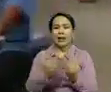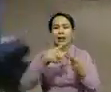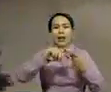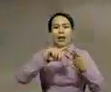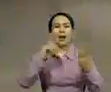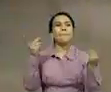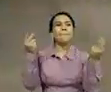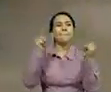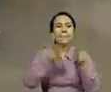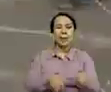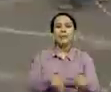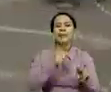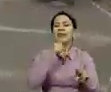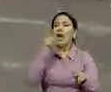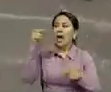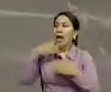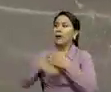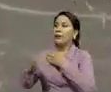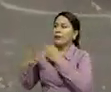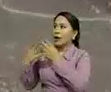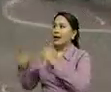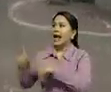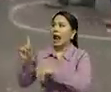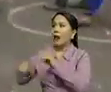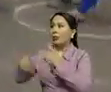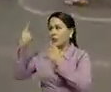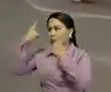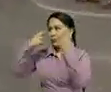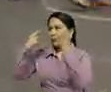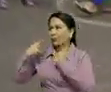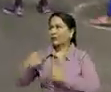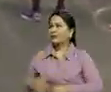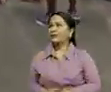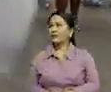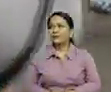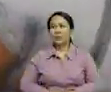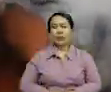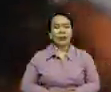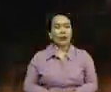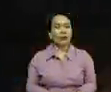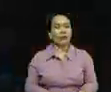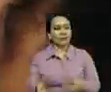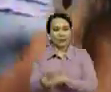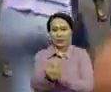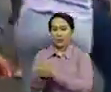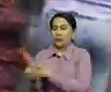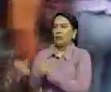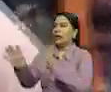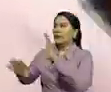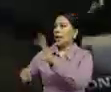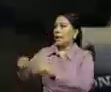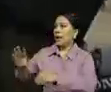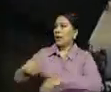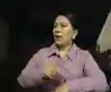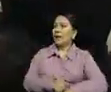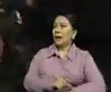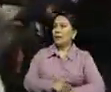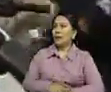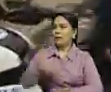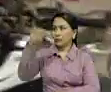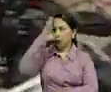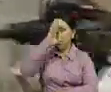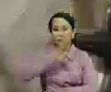según información, algunos resultaron perjudicados, aunque se logró sofocar las llamas a tiempo. La